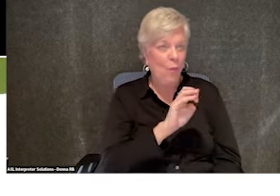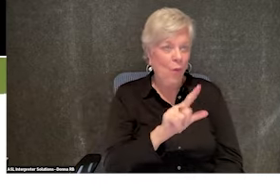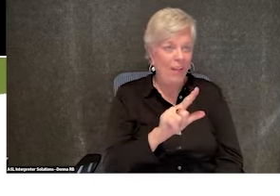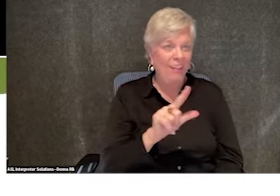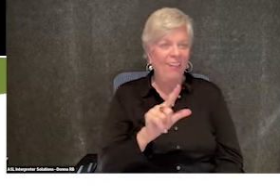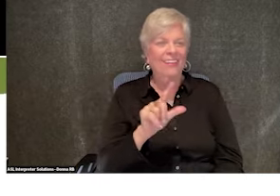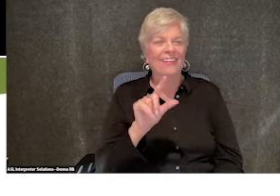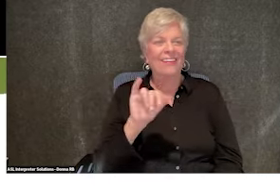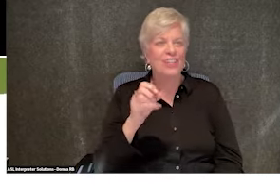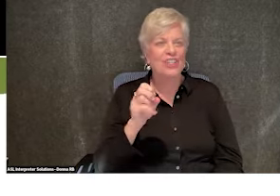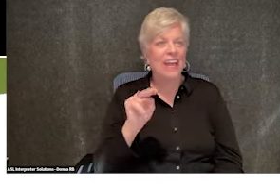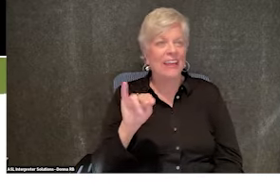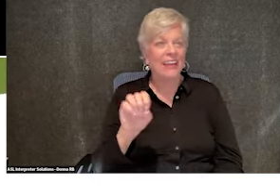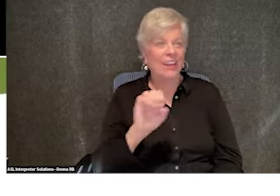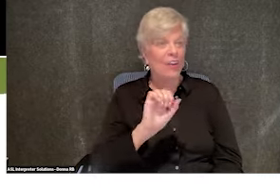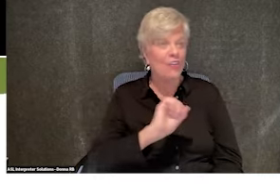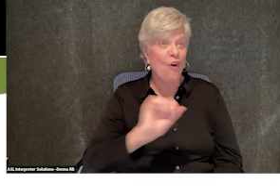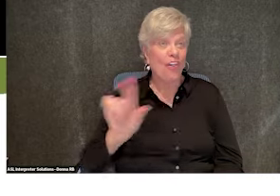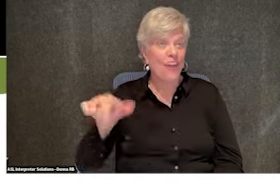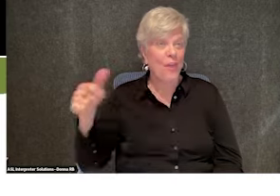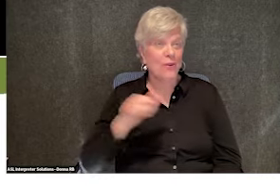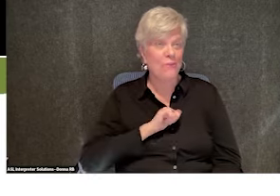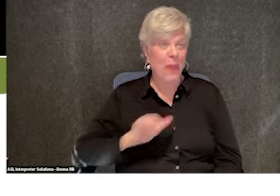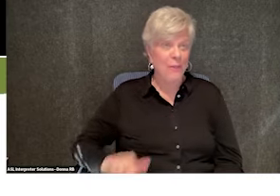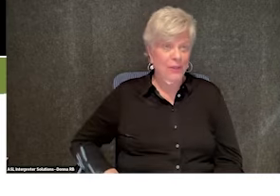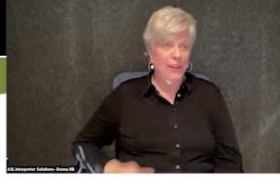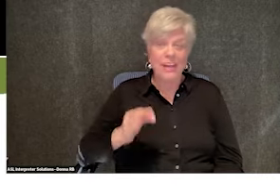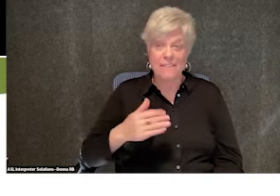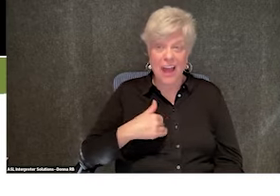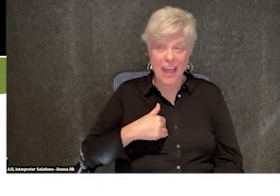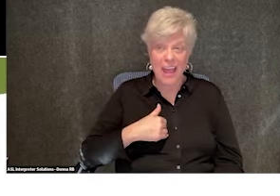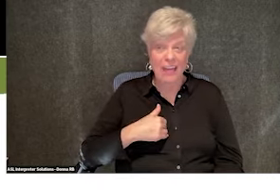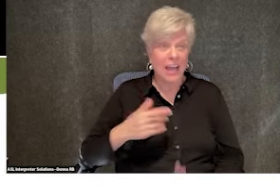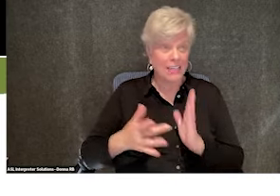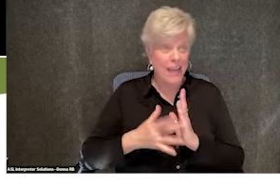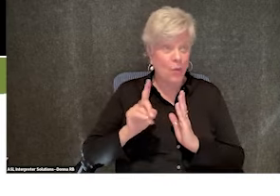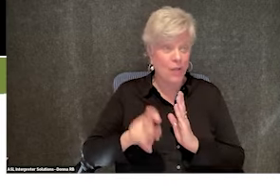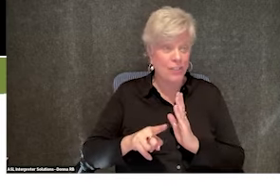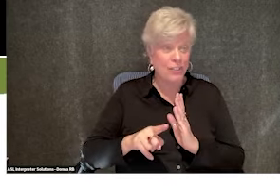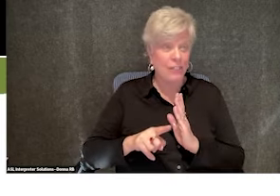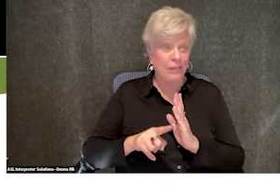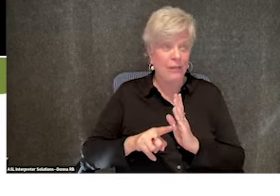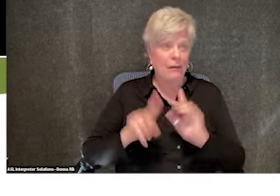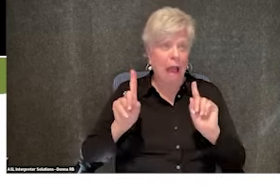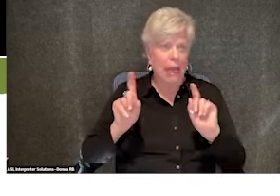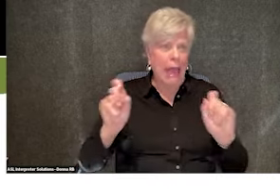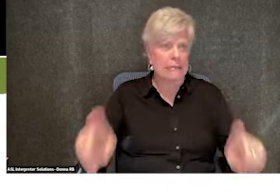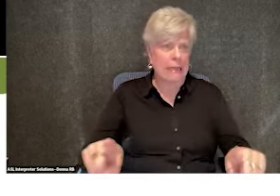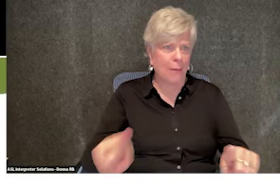mis ayudantes porque son mucho mejores para manejar esas cosas que yo.